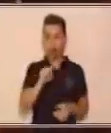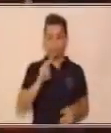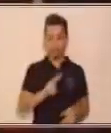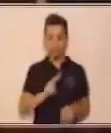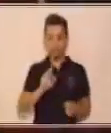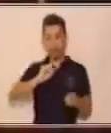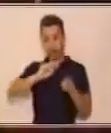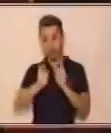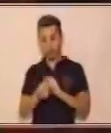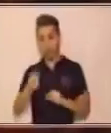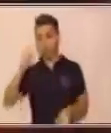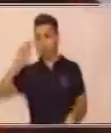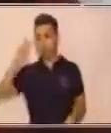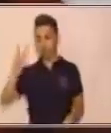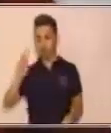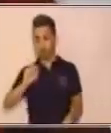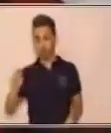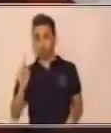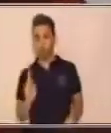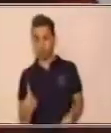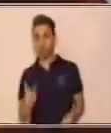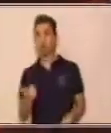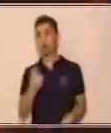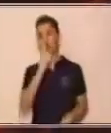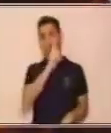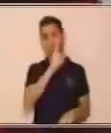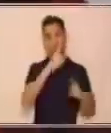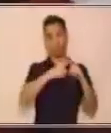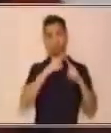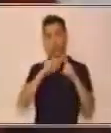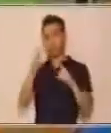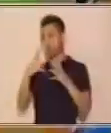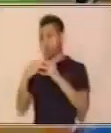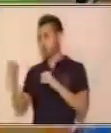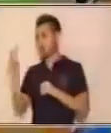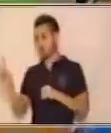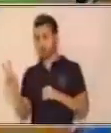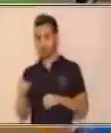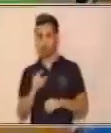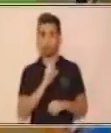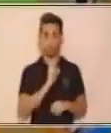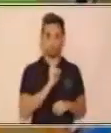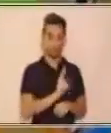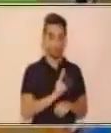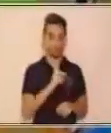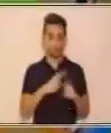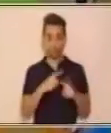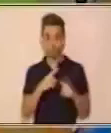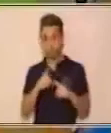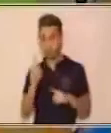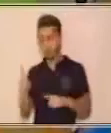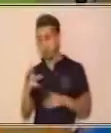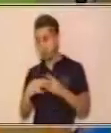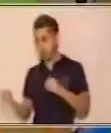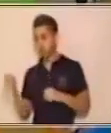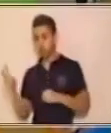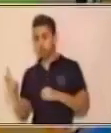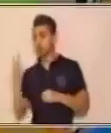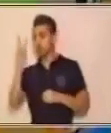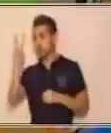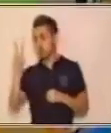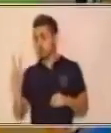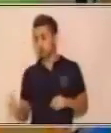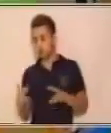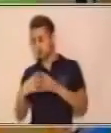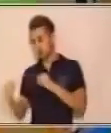el denominador. Entonces 1 por 2, 2, 1 por 2, 2, 2 sobre 2